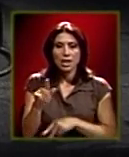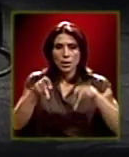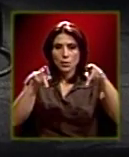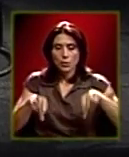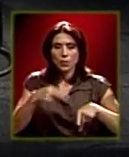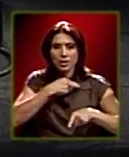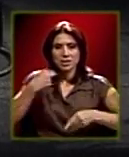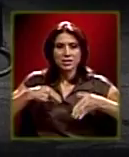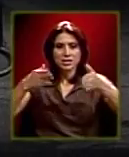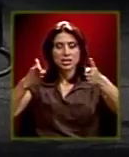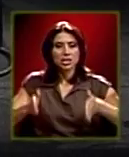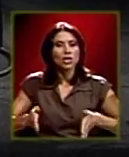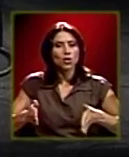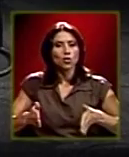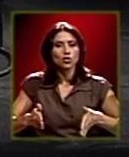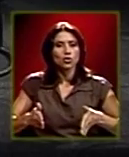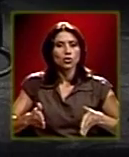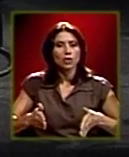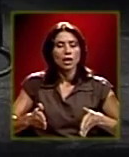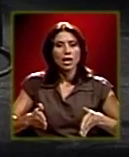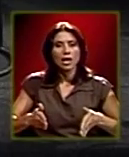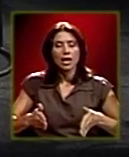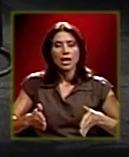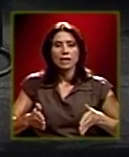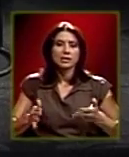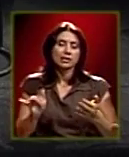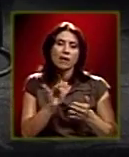chinos estaban alrededor del mundo